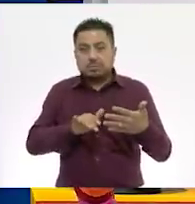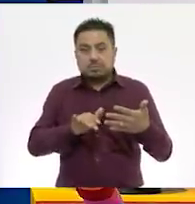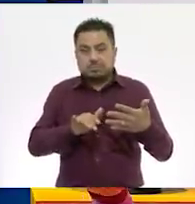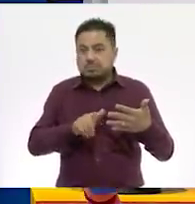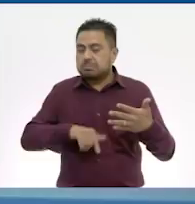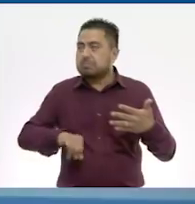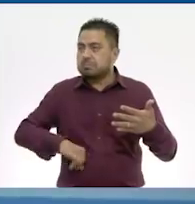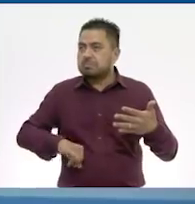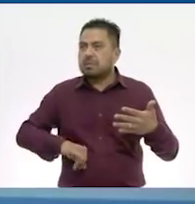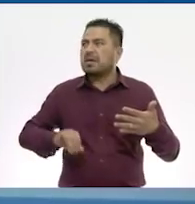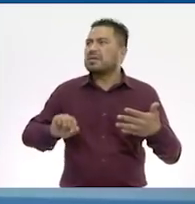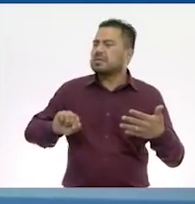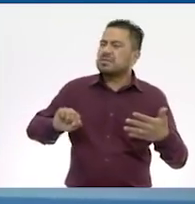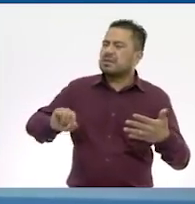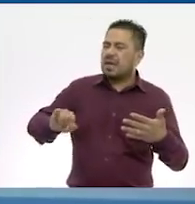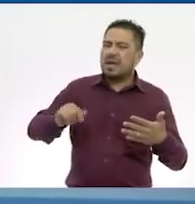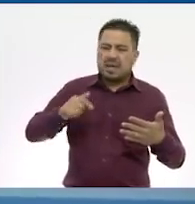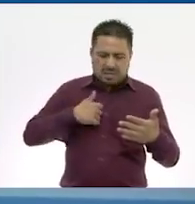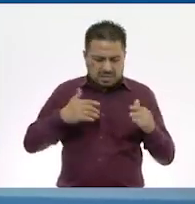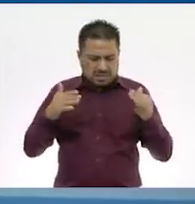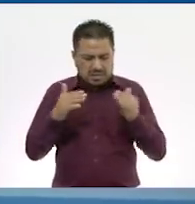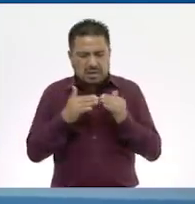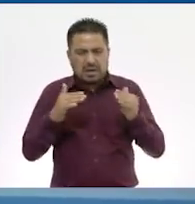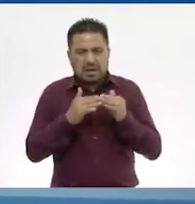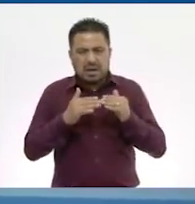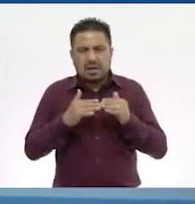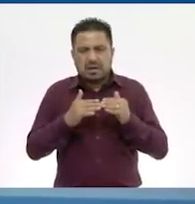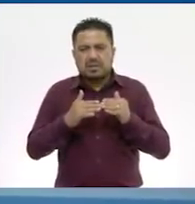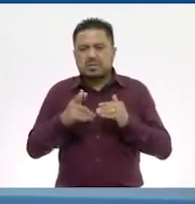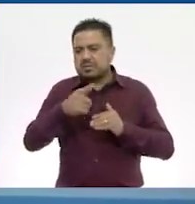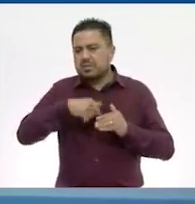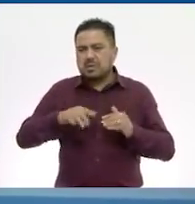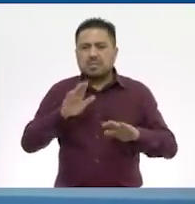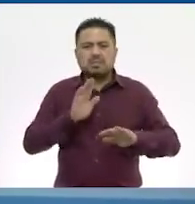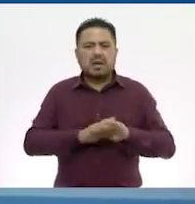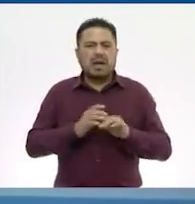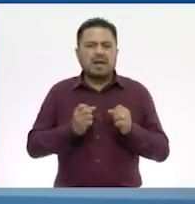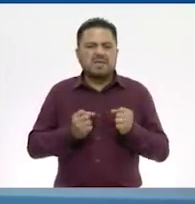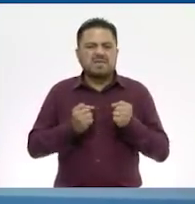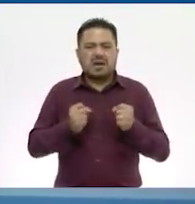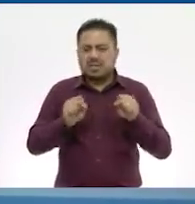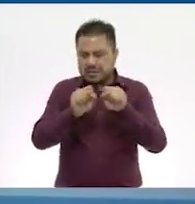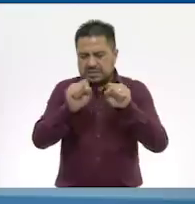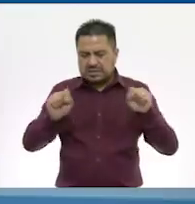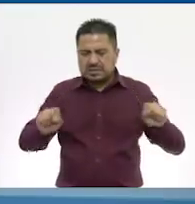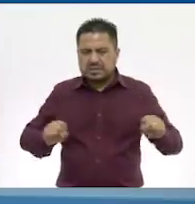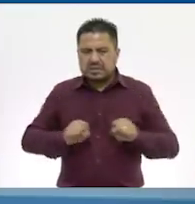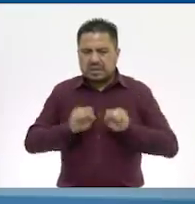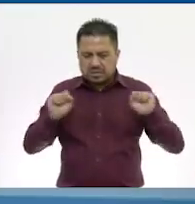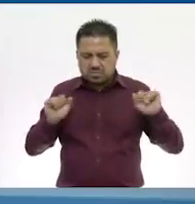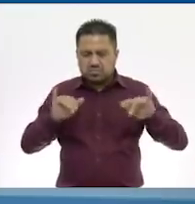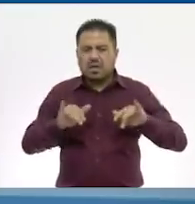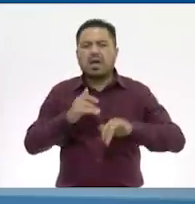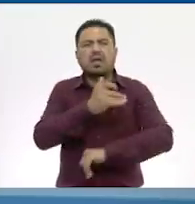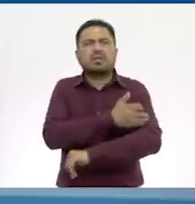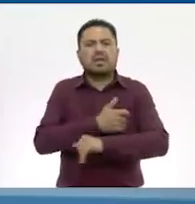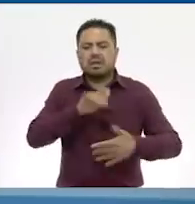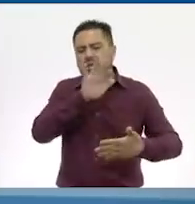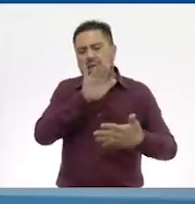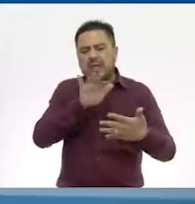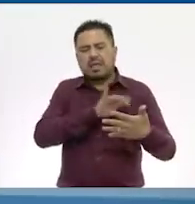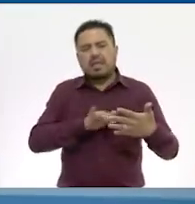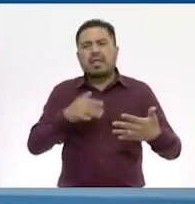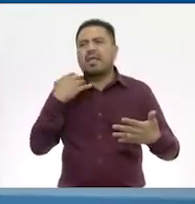Estupendo, ¿no? Sí, en mi casa vamos a construir un fuerte en la sala para tener una tarde de